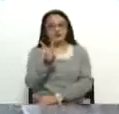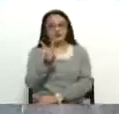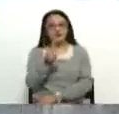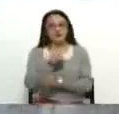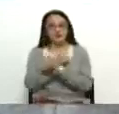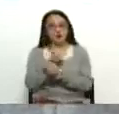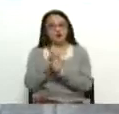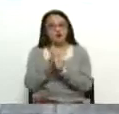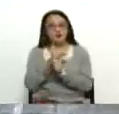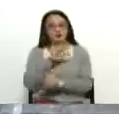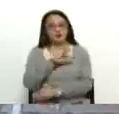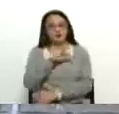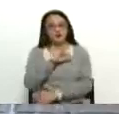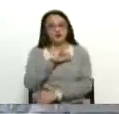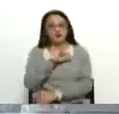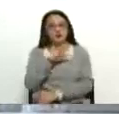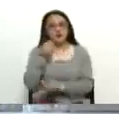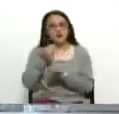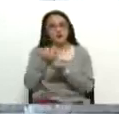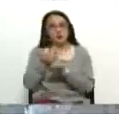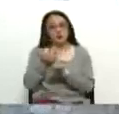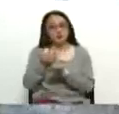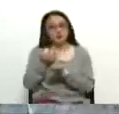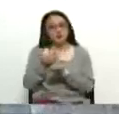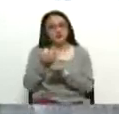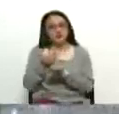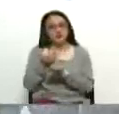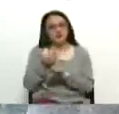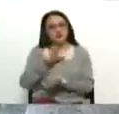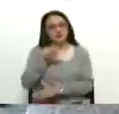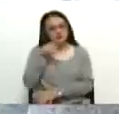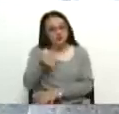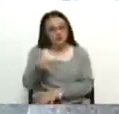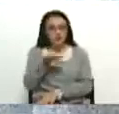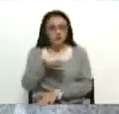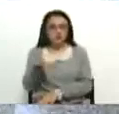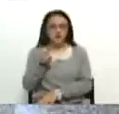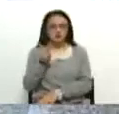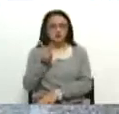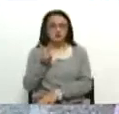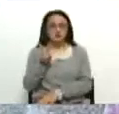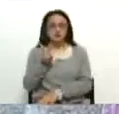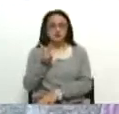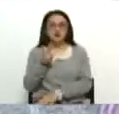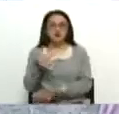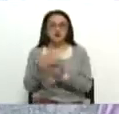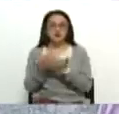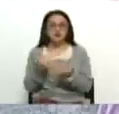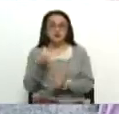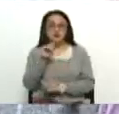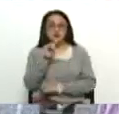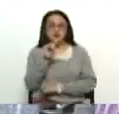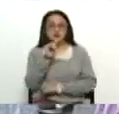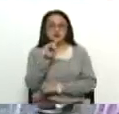el trabajo social, por las luchas reivindicativas del pueblo venezolano. Es la información, las